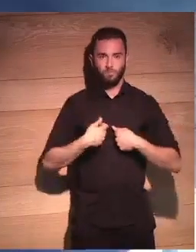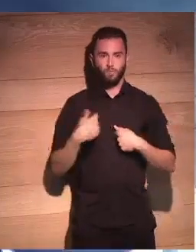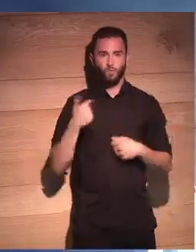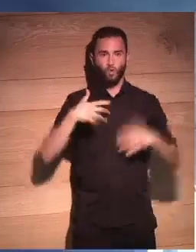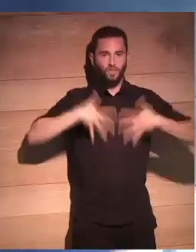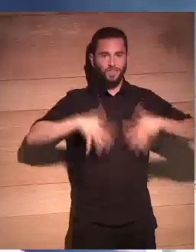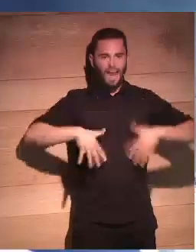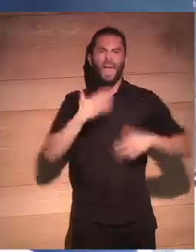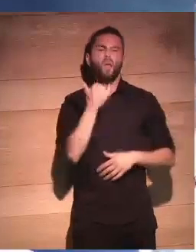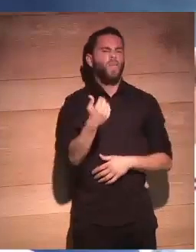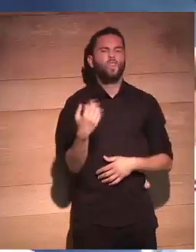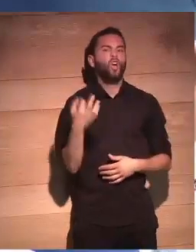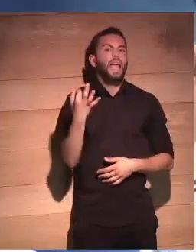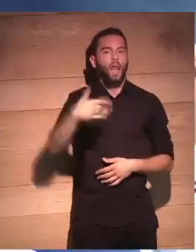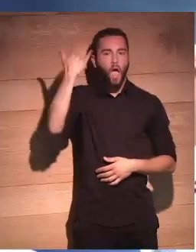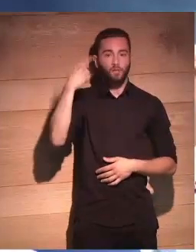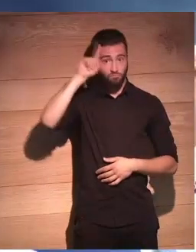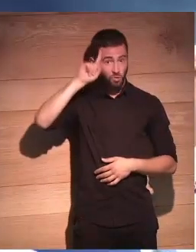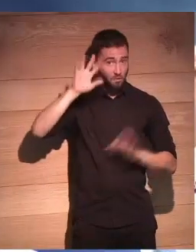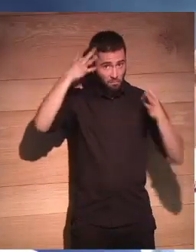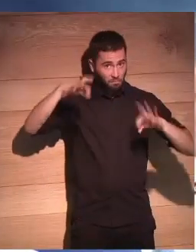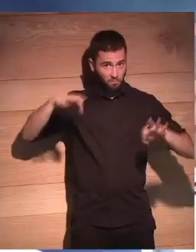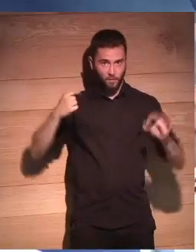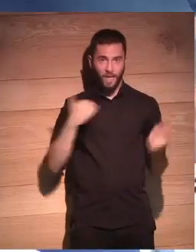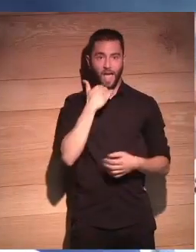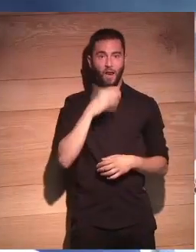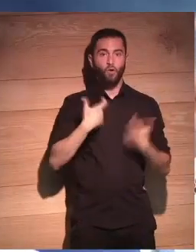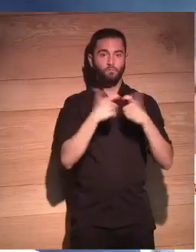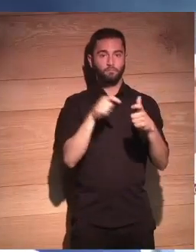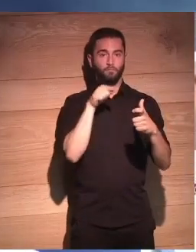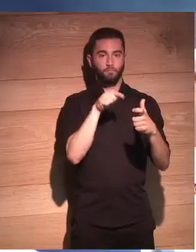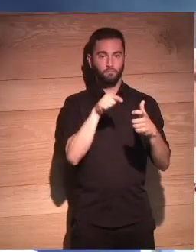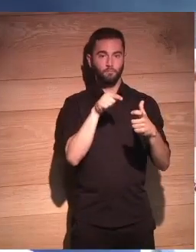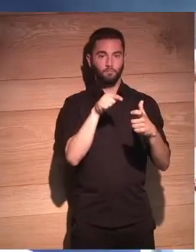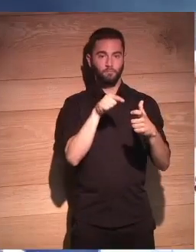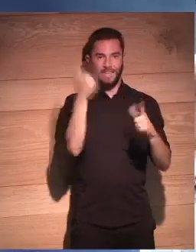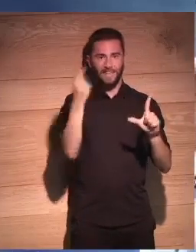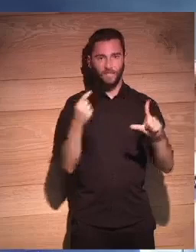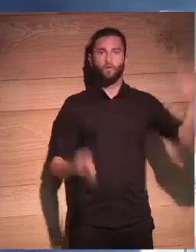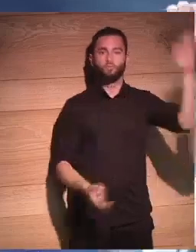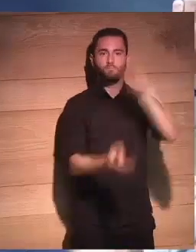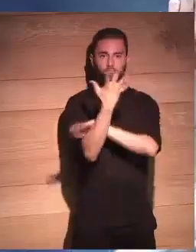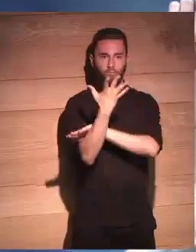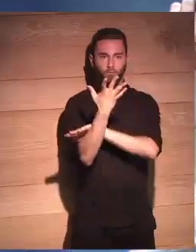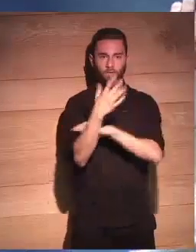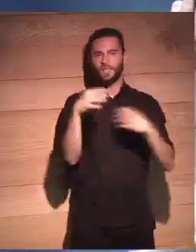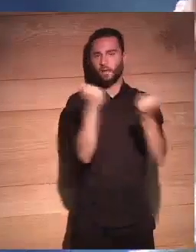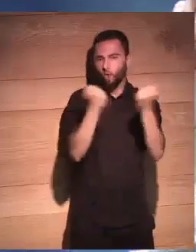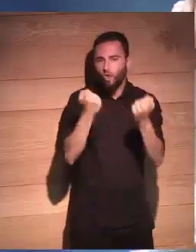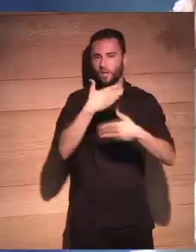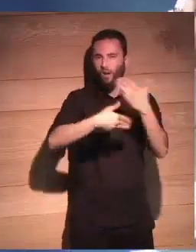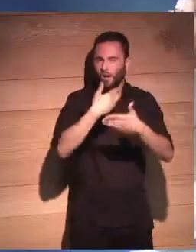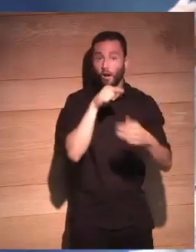era. Un traje de envejecimiento es algo que, bueno, nació en el sector de diseño, ¿no? De automovilístico,